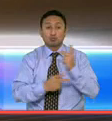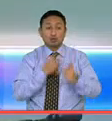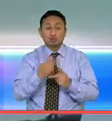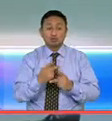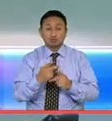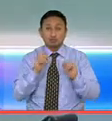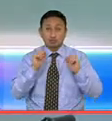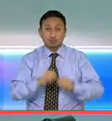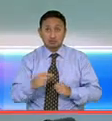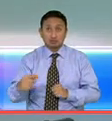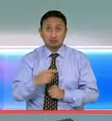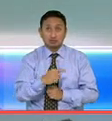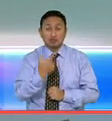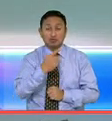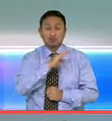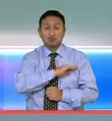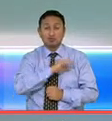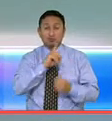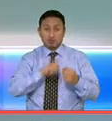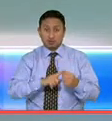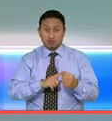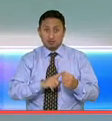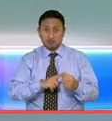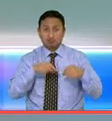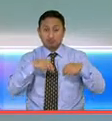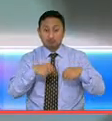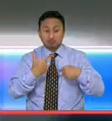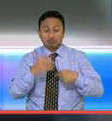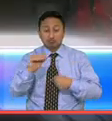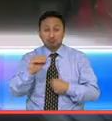de cupos que lleva a cabo el municipio de Quito, y se hizo un